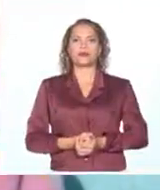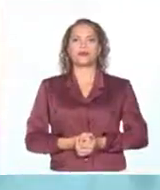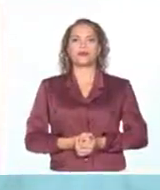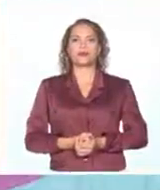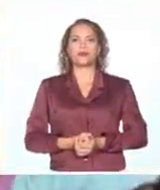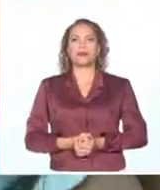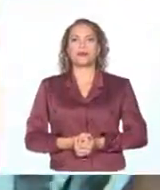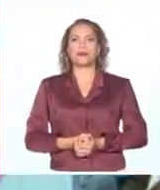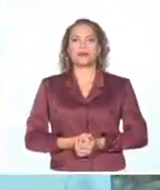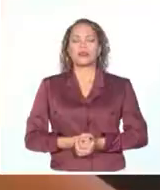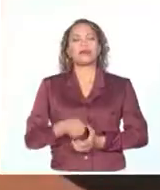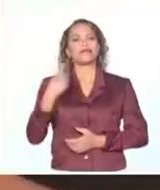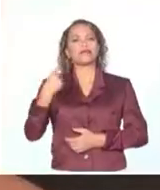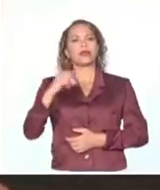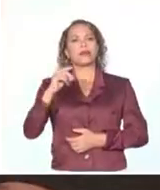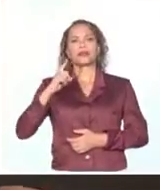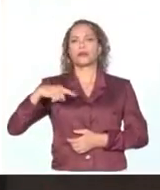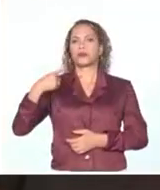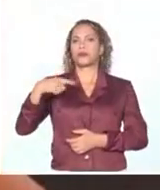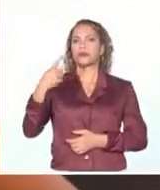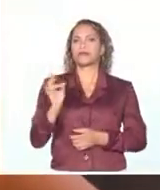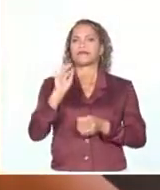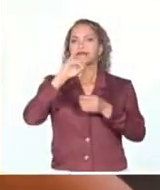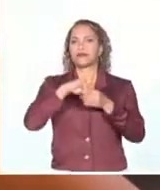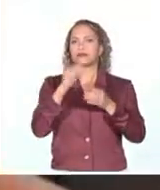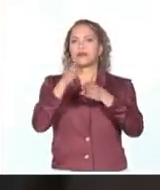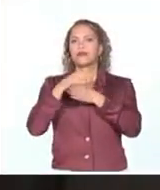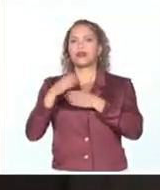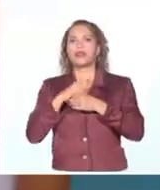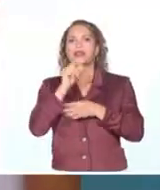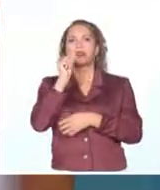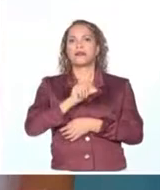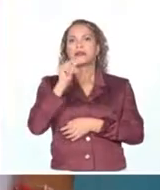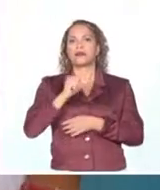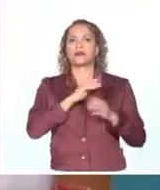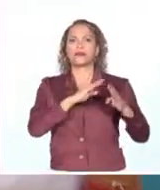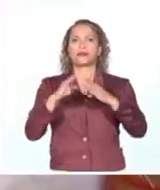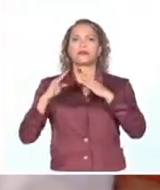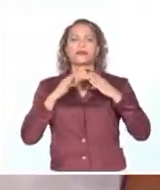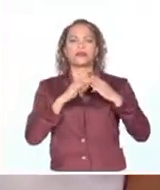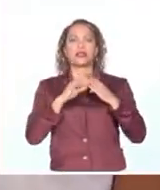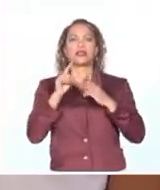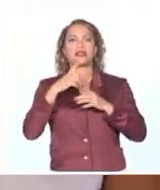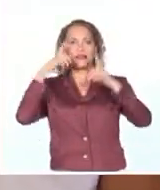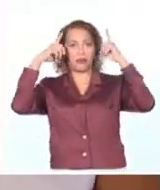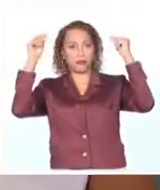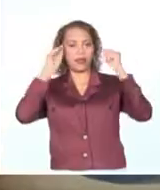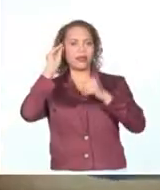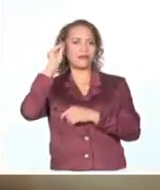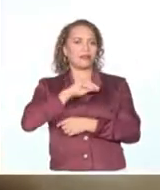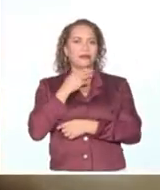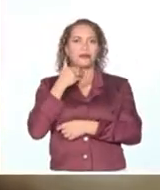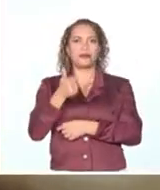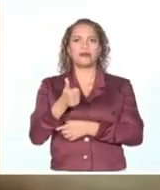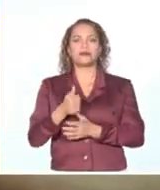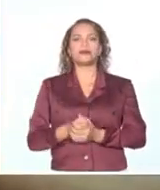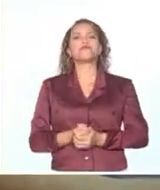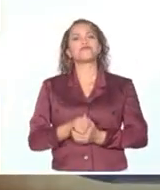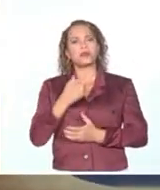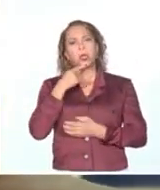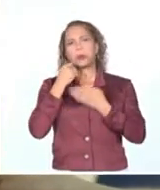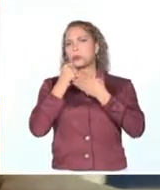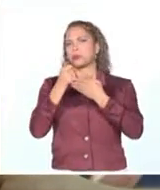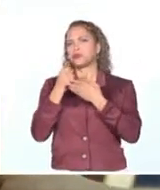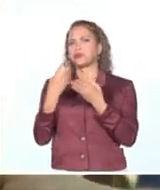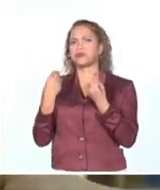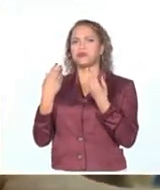en una práctica permanente que involucra los distintos factores comunitarios, y esta enfermera lo sabe. Sí, nos ayuda muchísimo a nosotros, porque